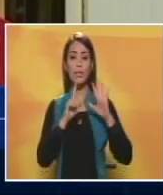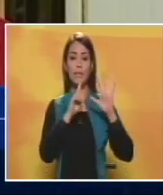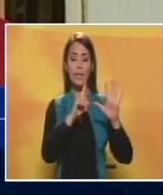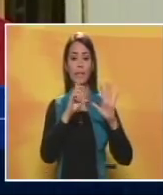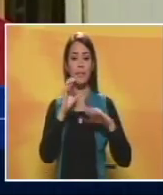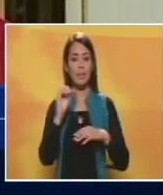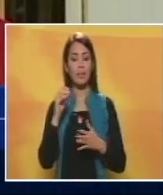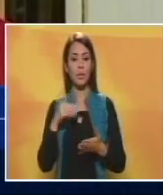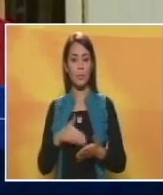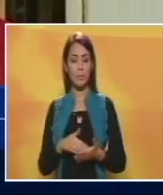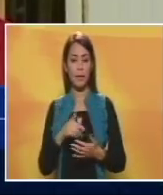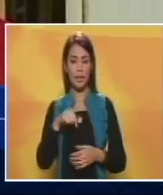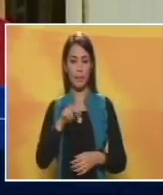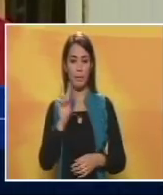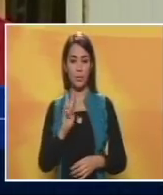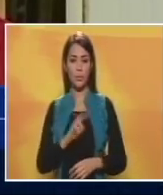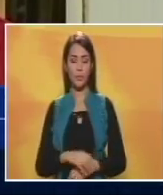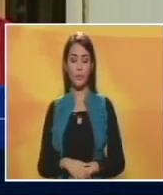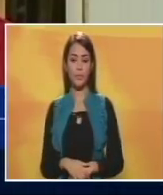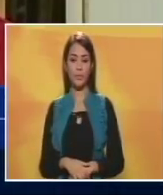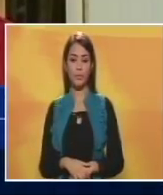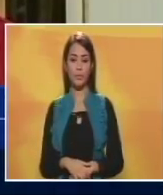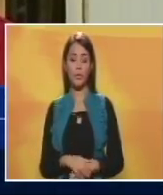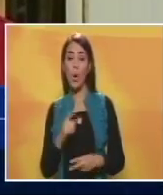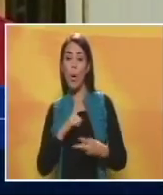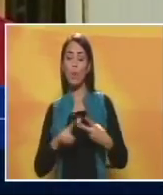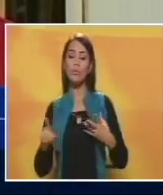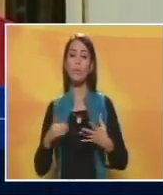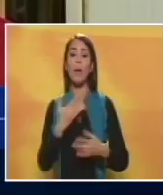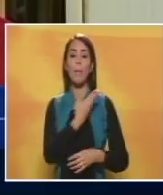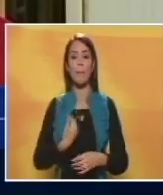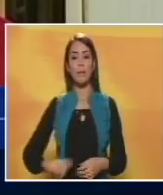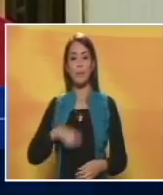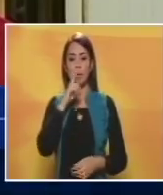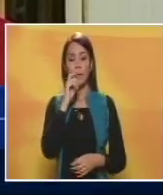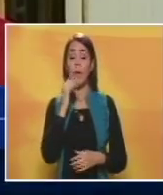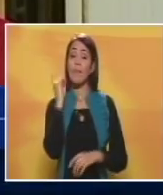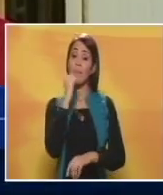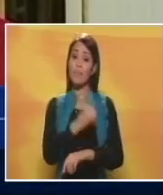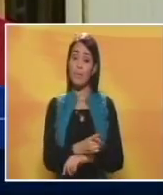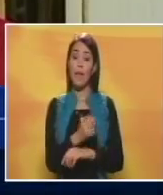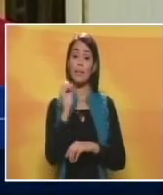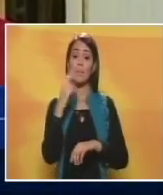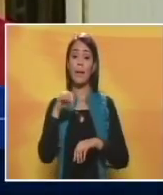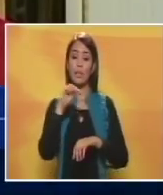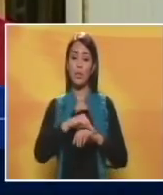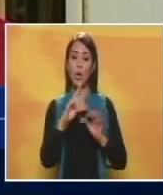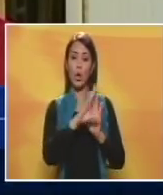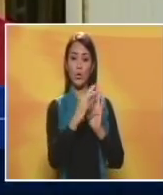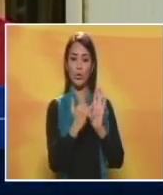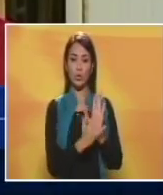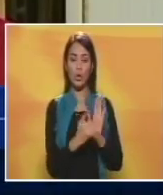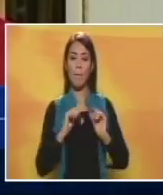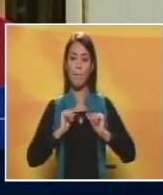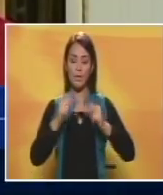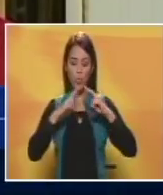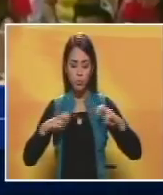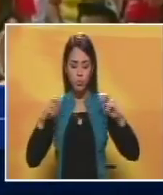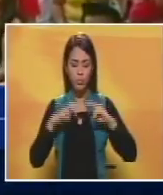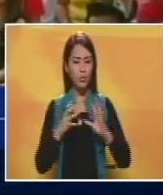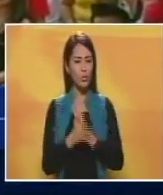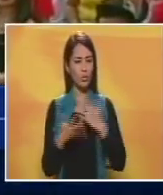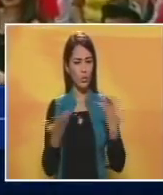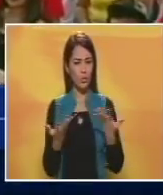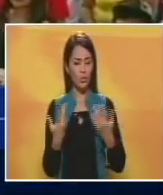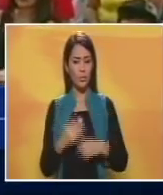5.600.000 en Venezuela. Por otra parte, el presidente Maduro ordenó a la Asamblea Nacional Constituyente iniciar una investigación